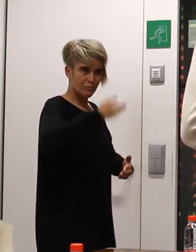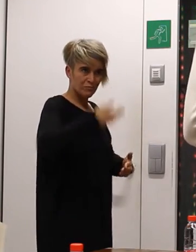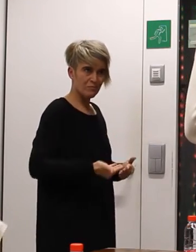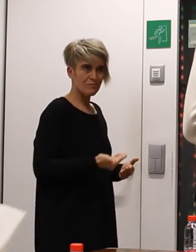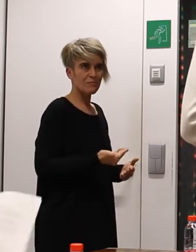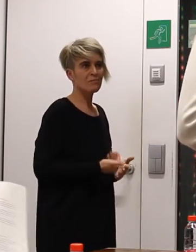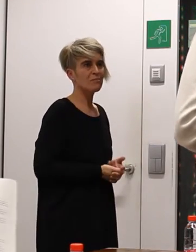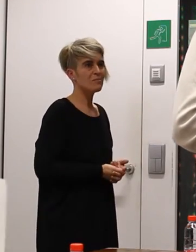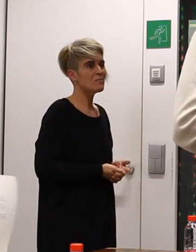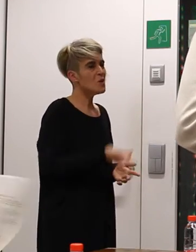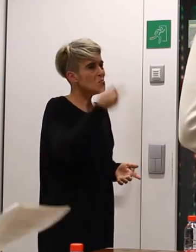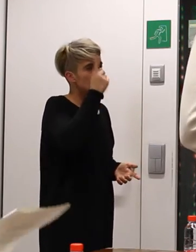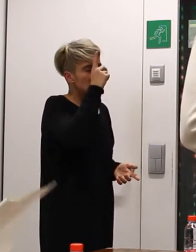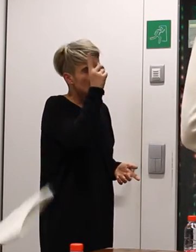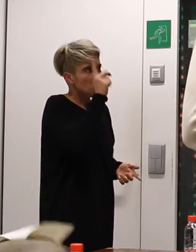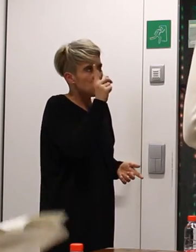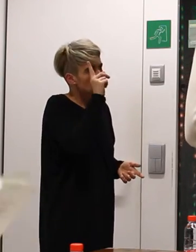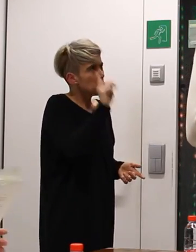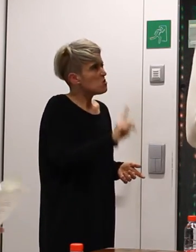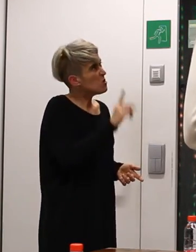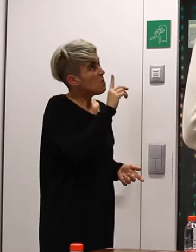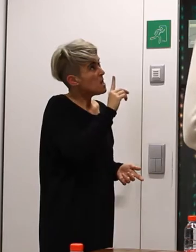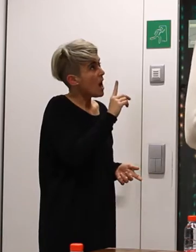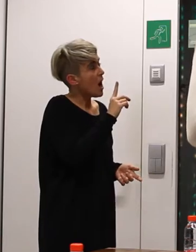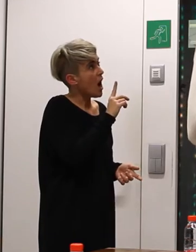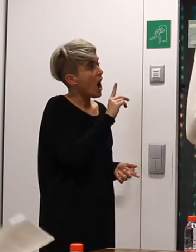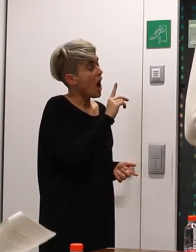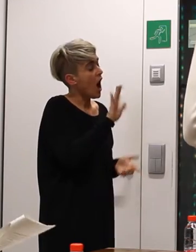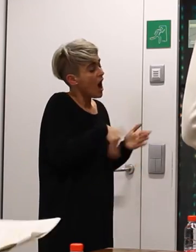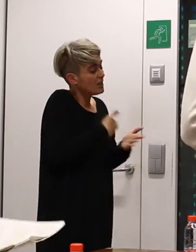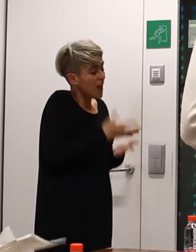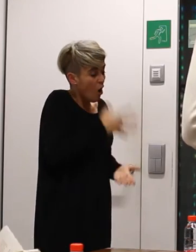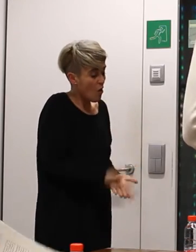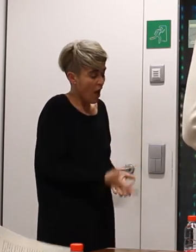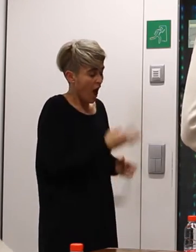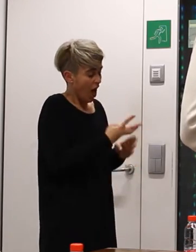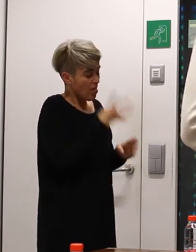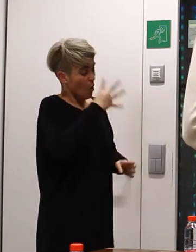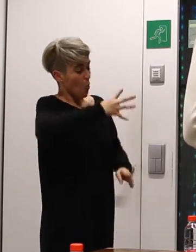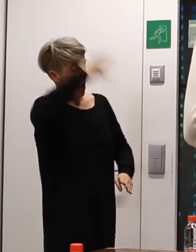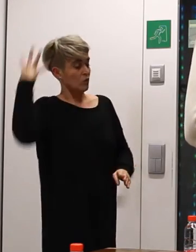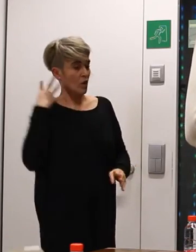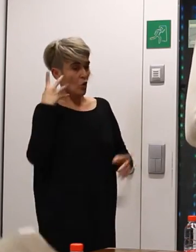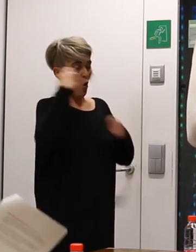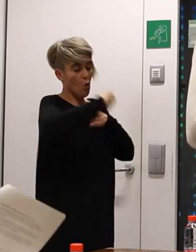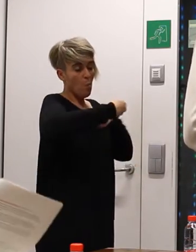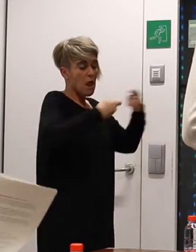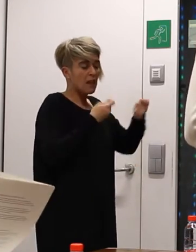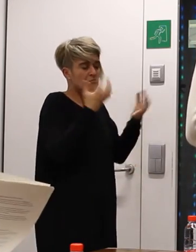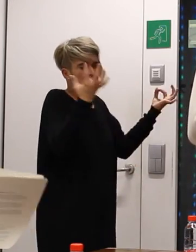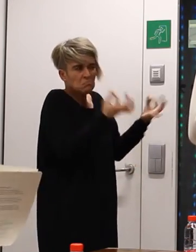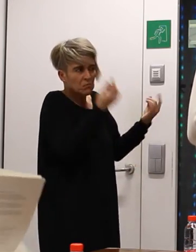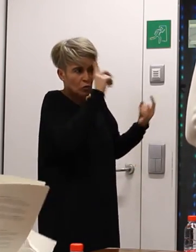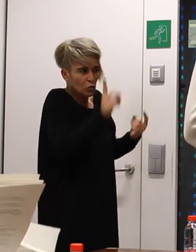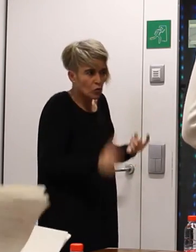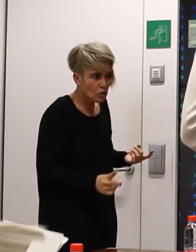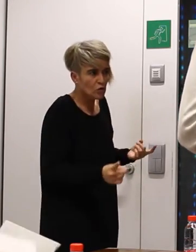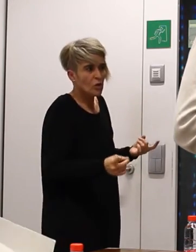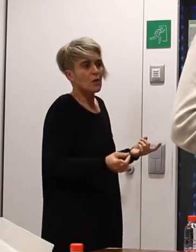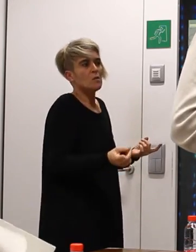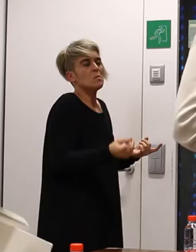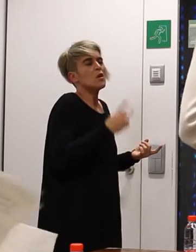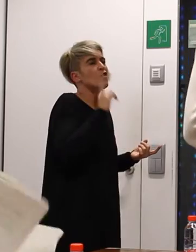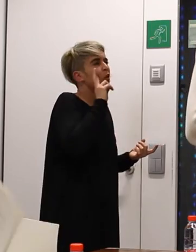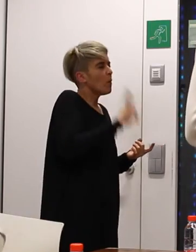bien lo que era una cooperativa hasta hace 4 años, 5 años ya, que empecé a averiguar que esto de cooperar era mucho mejor